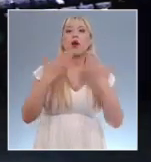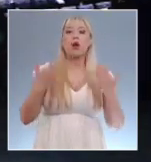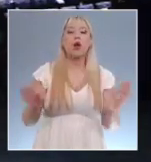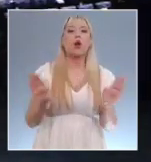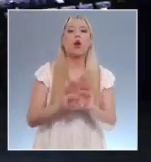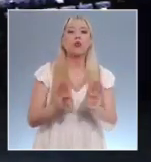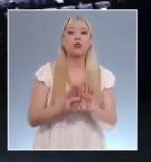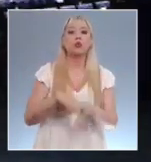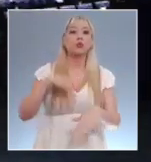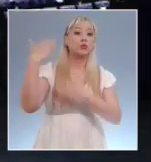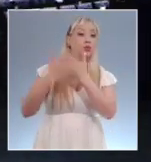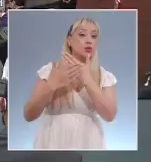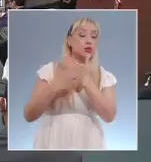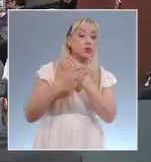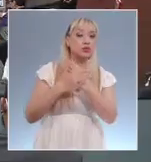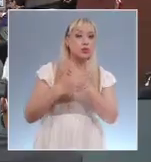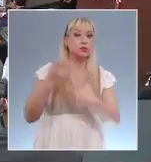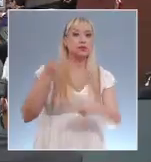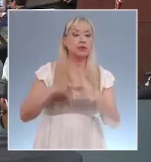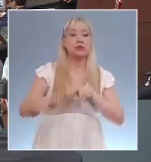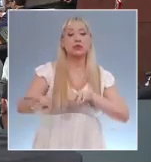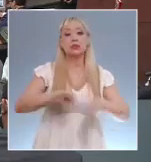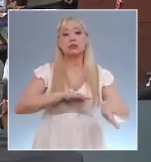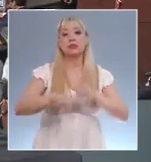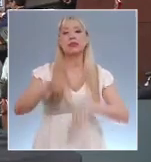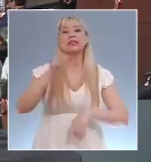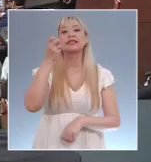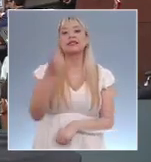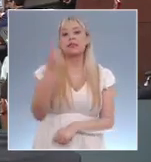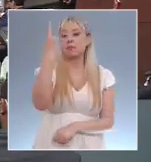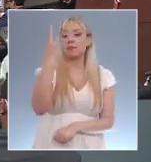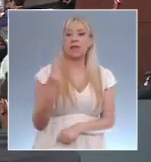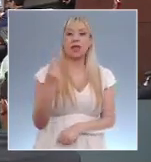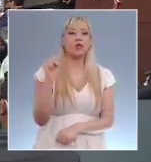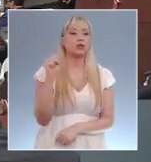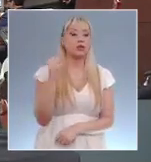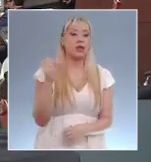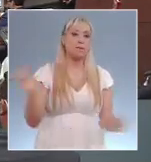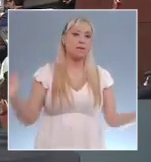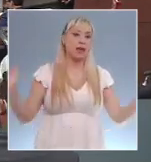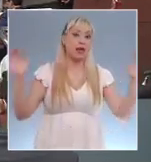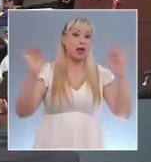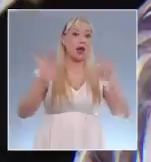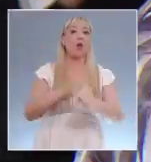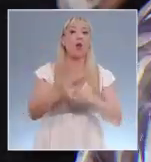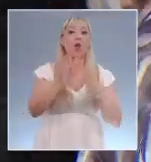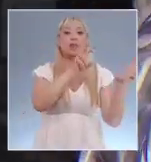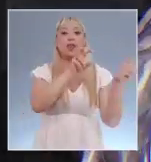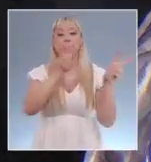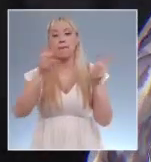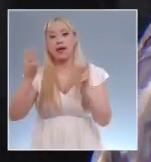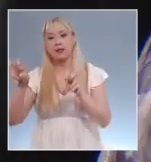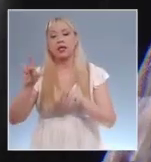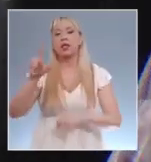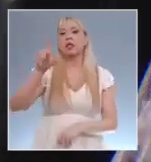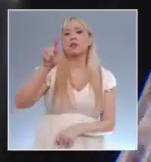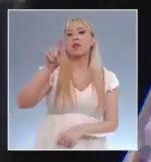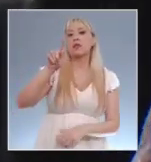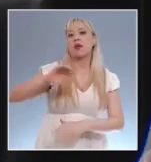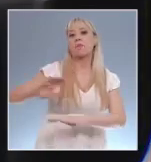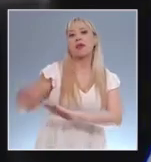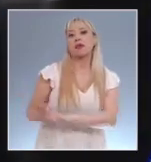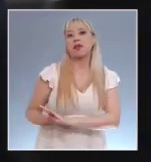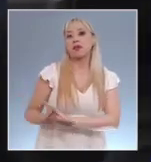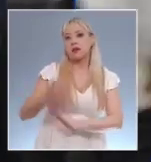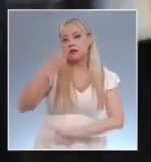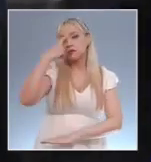el 1 de septiembre. Más de 70 nombramientos pendientes en el Congreso de la Unión son parte de los temas prioritarios